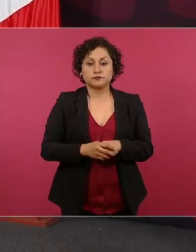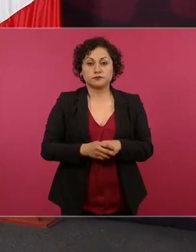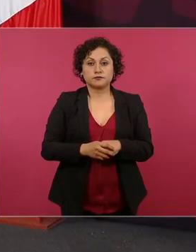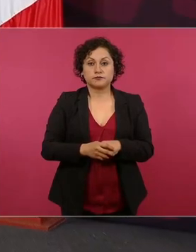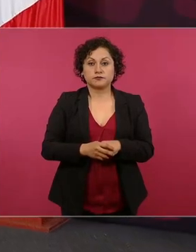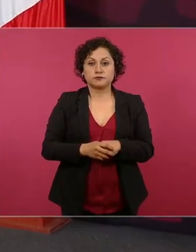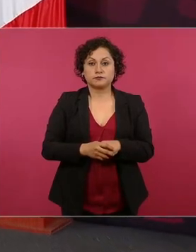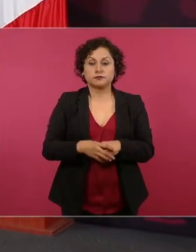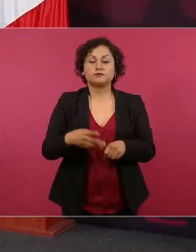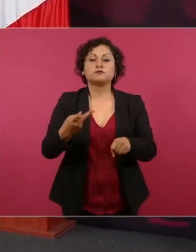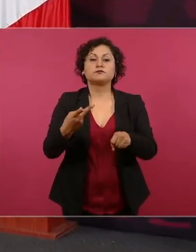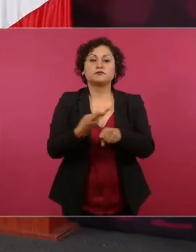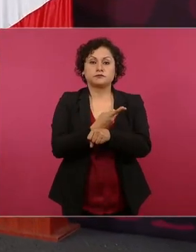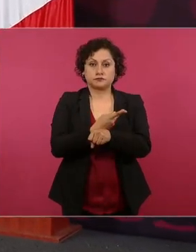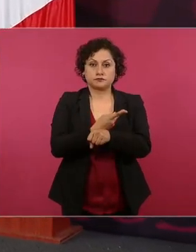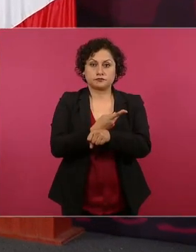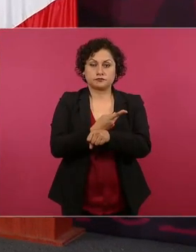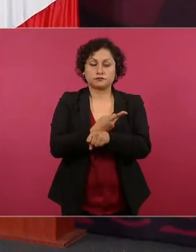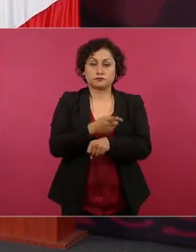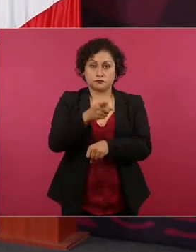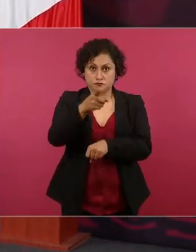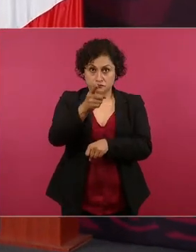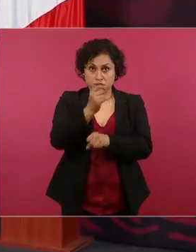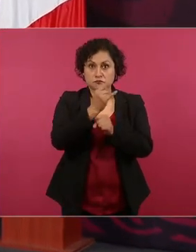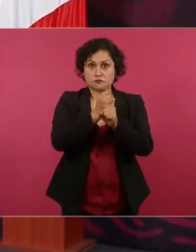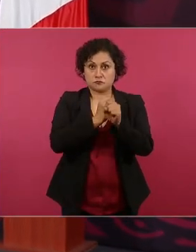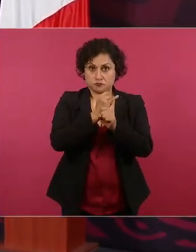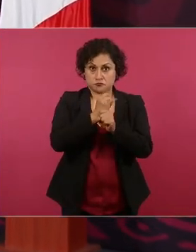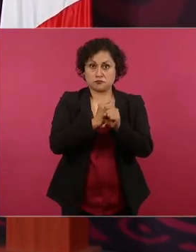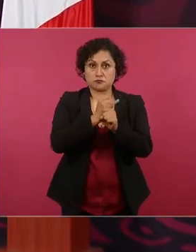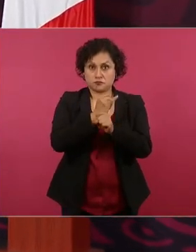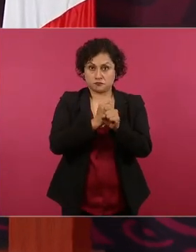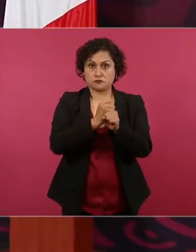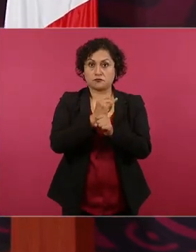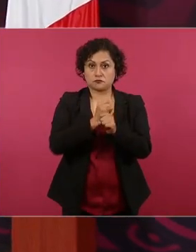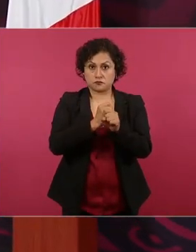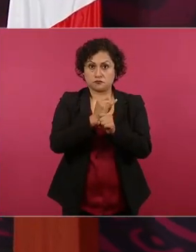Trata de documentar lo que fue